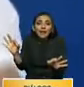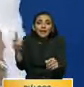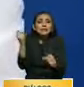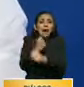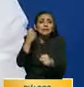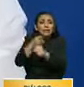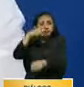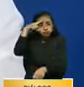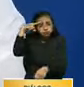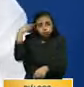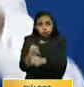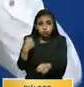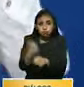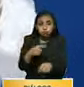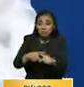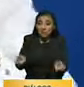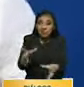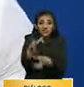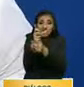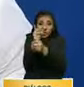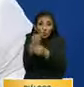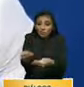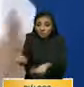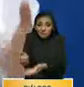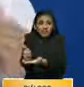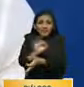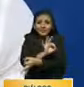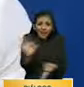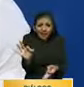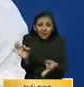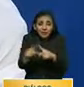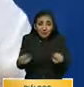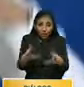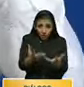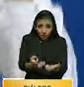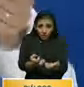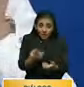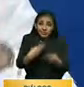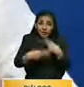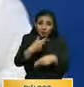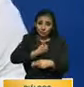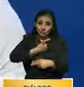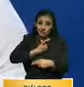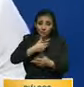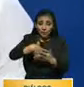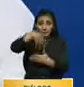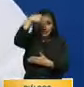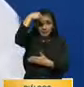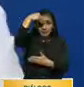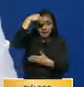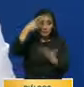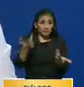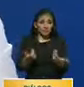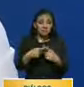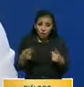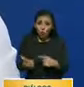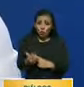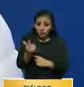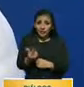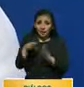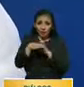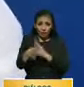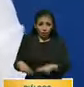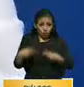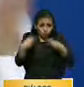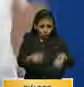palabras. Pero ahora hablan de emprendimiento. Si es tanto el emprendimiento que las utilidades bancarias se inviertan en los mercados